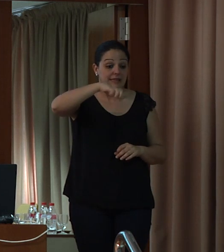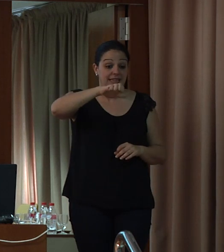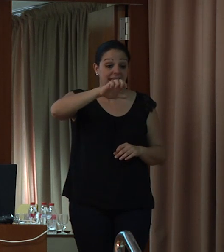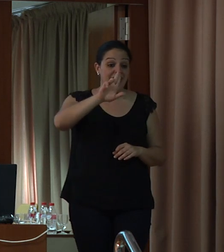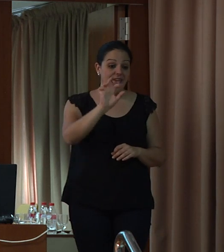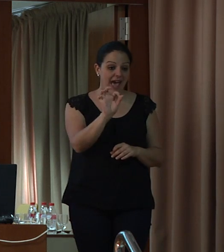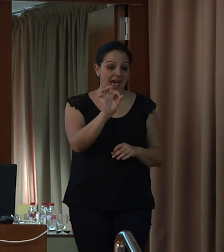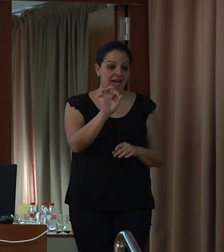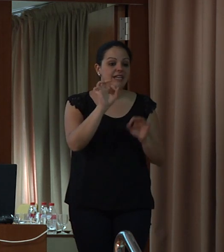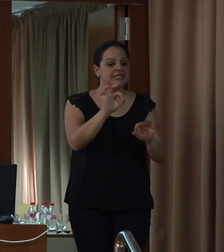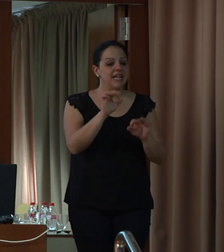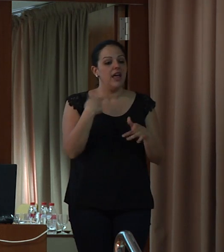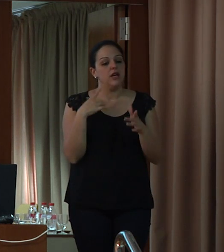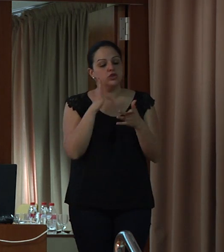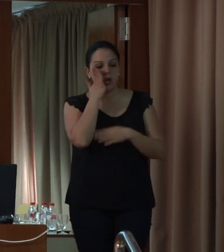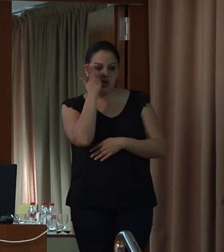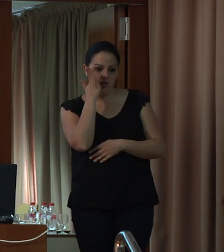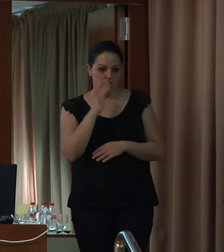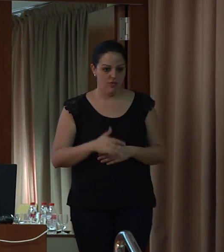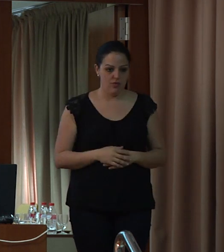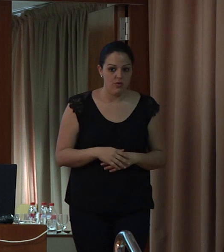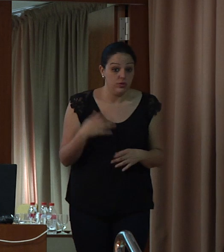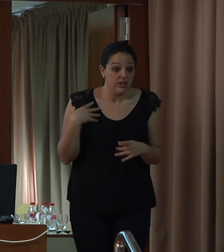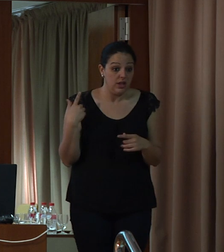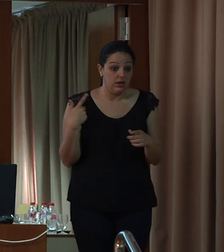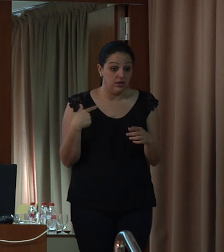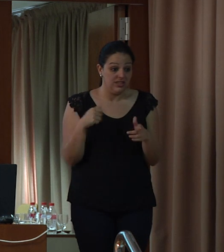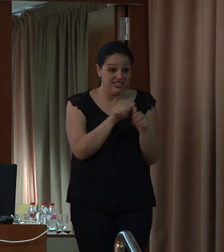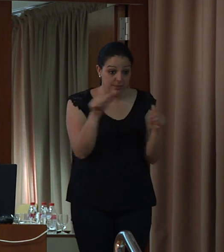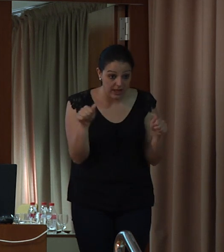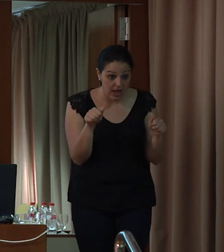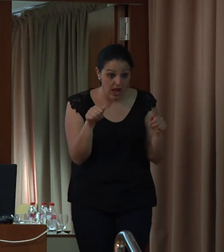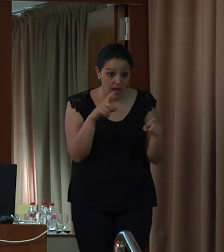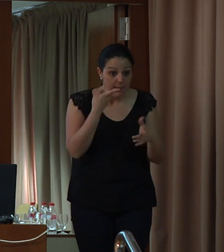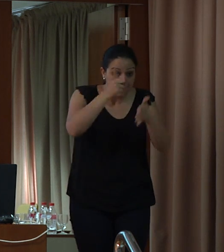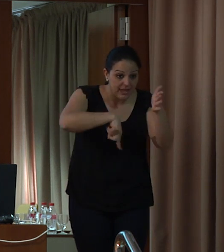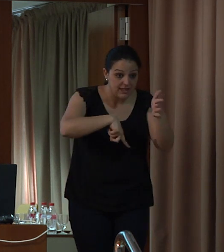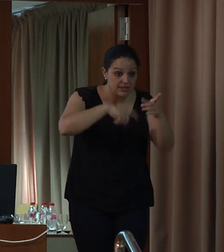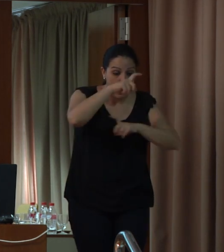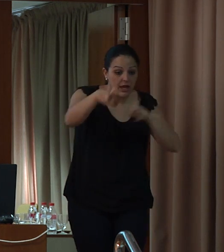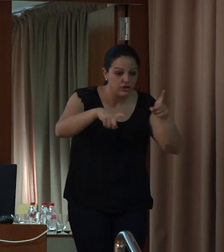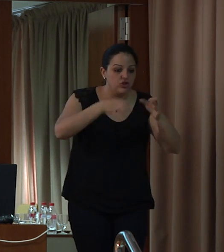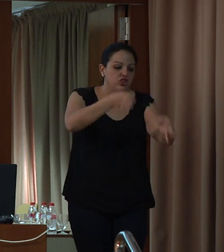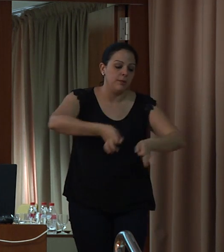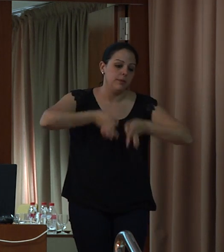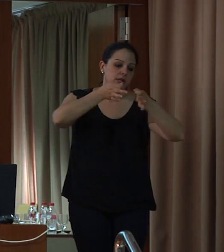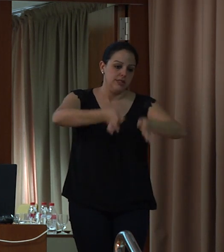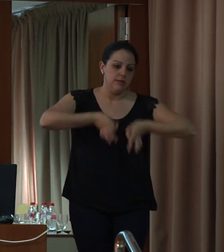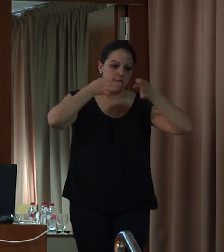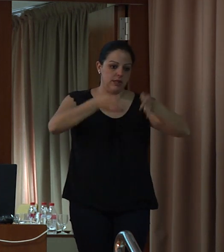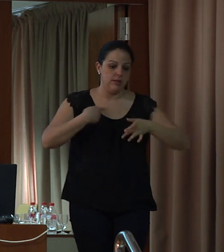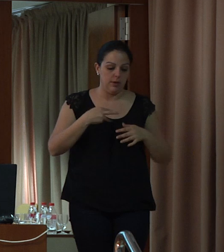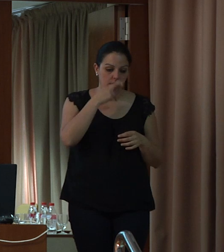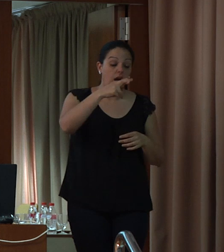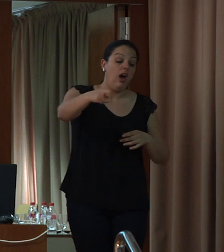noche, durante toda la semana, durante todo el mes, durante todo el año. Ese paciente al día siguiente tiene muchos problemas de rendimiento.